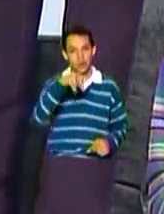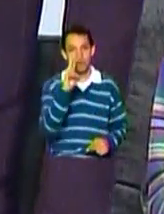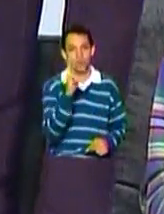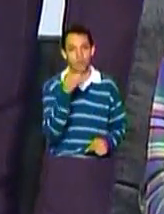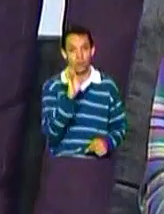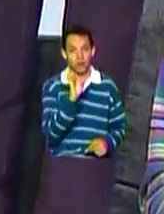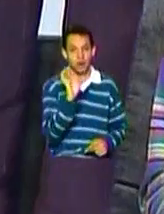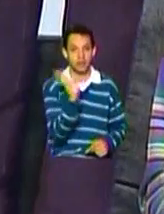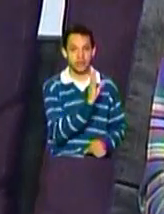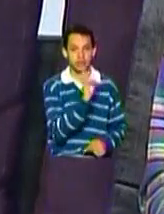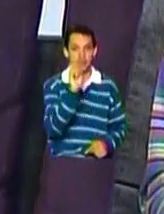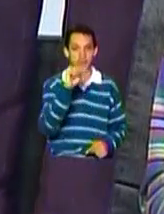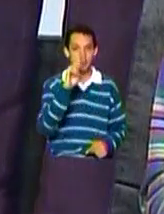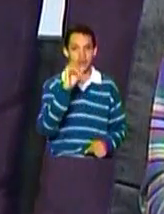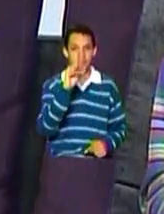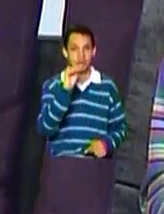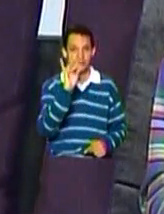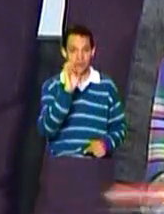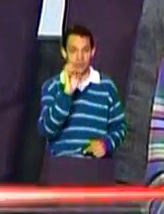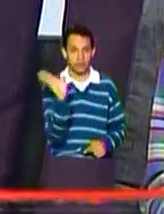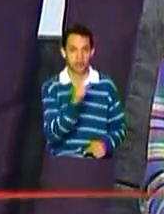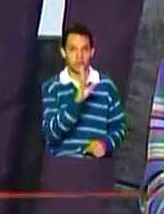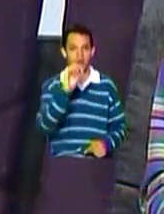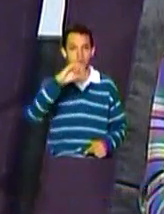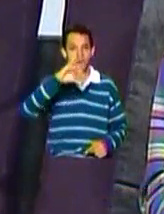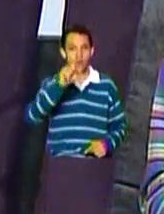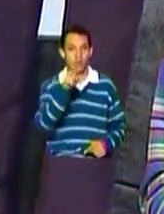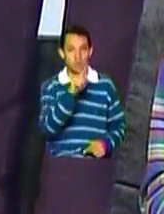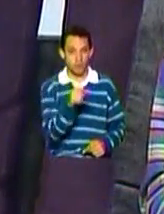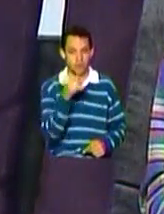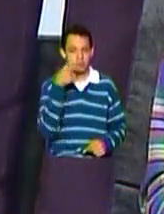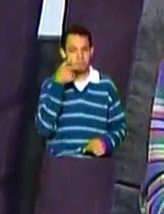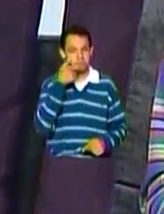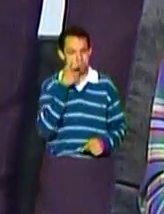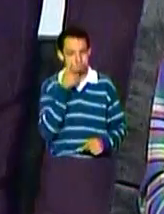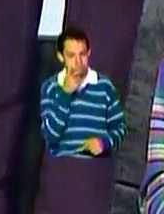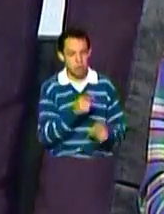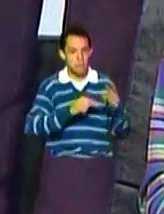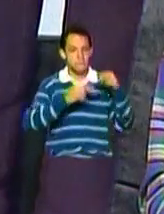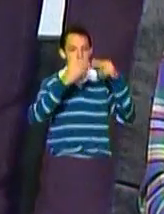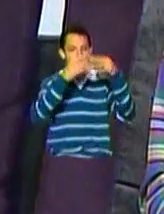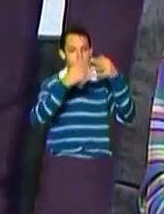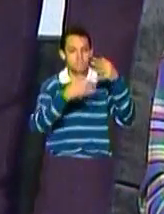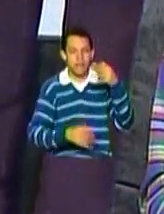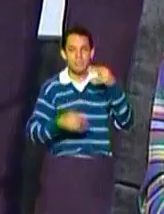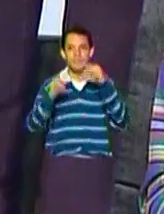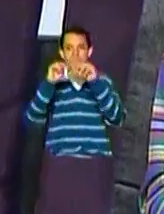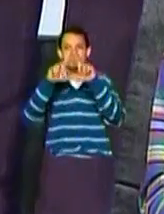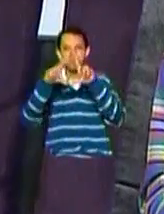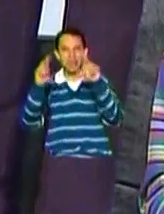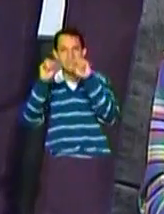los programas de Conexión Vital. También pueden revisar la página